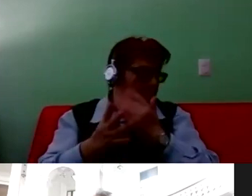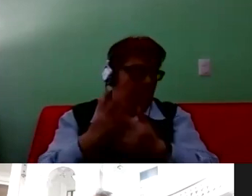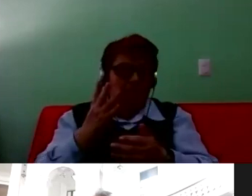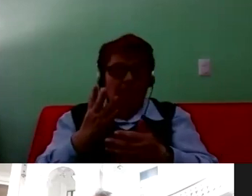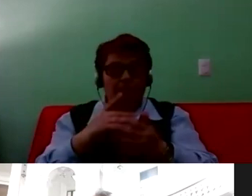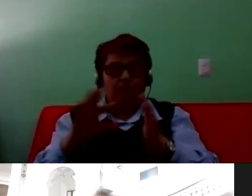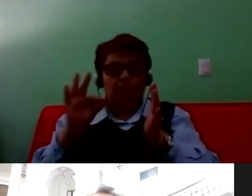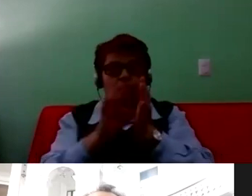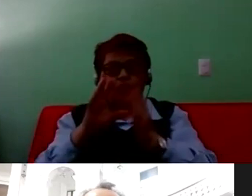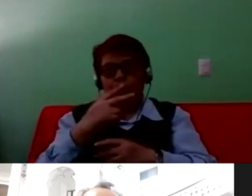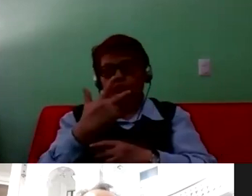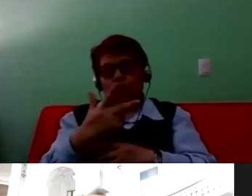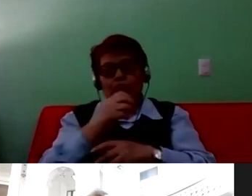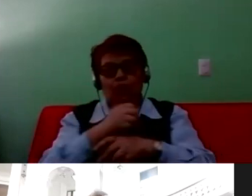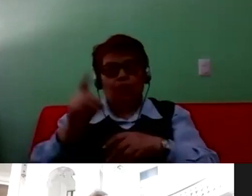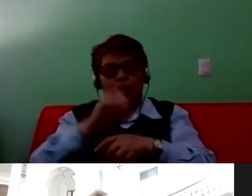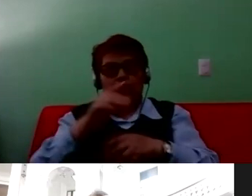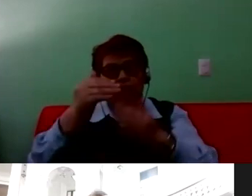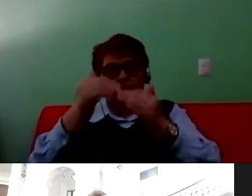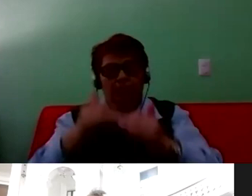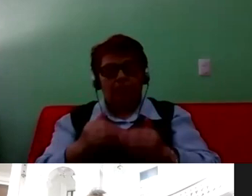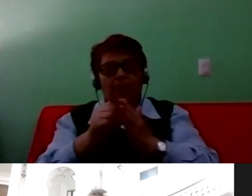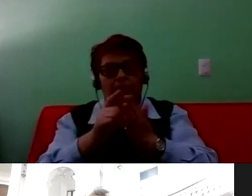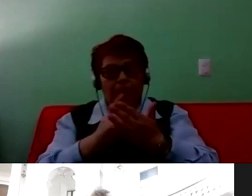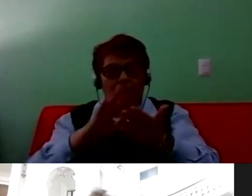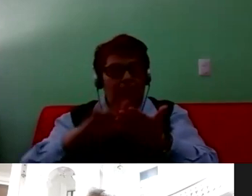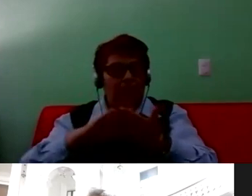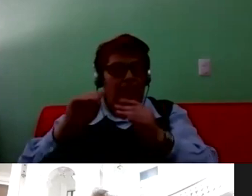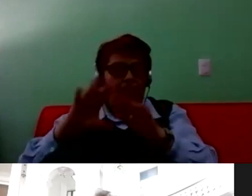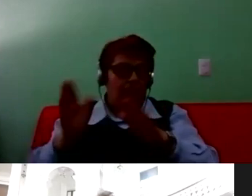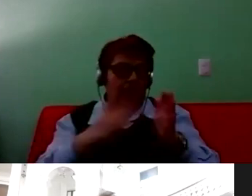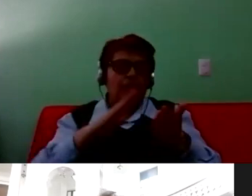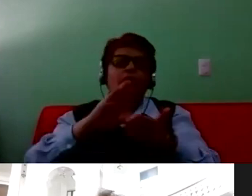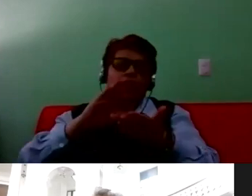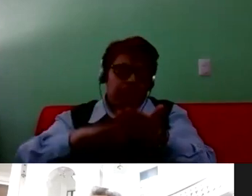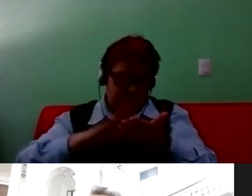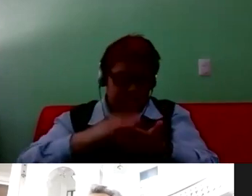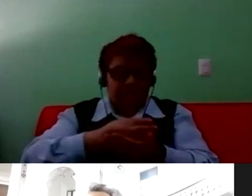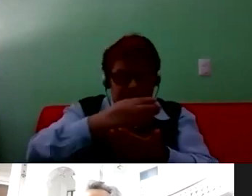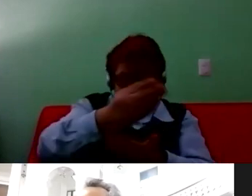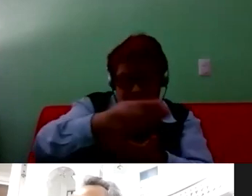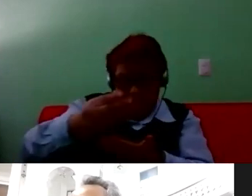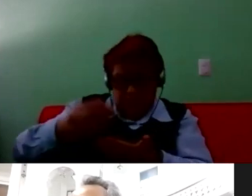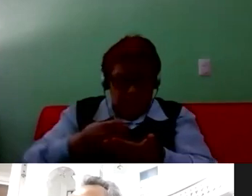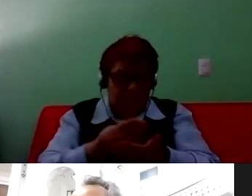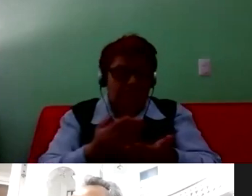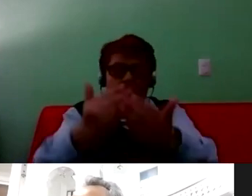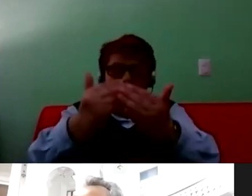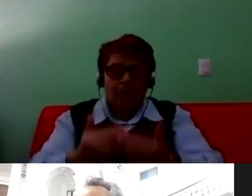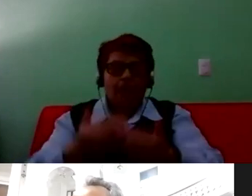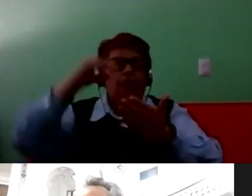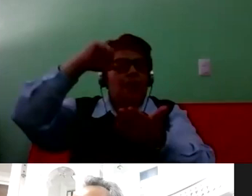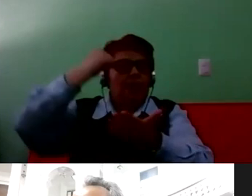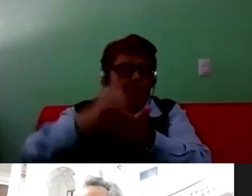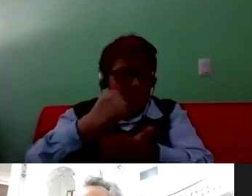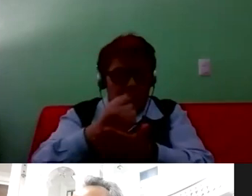del punto 8 del orden del día, del que solicito obviar su lectura toda vez que el documento fue circulado con antelación y proceder a su aprobación,